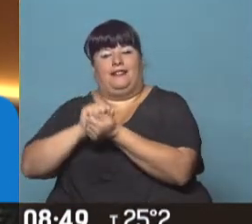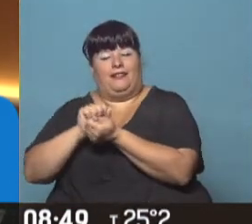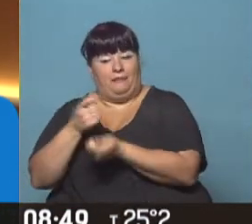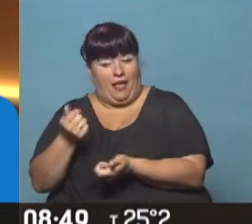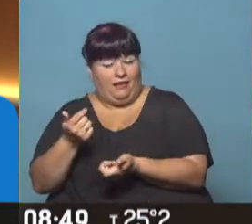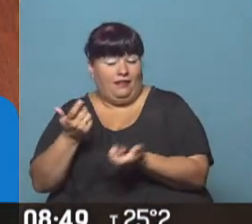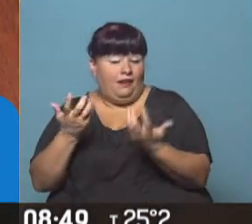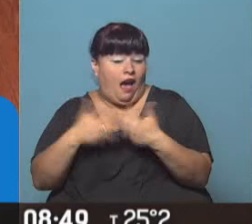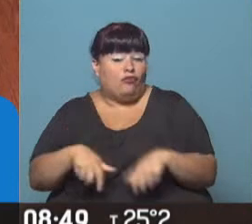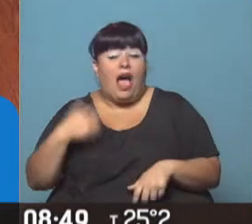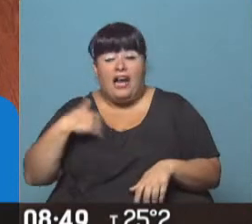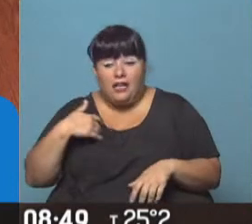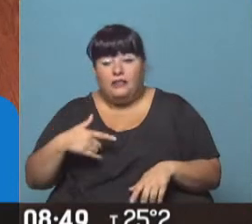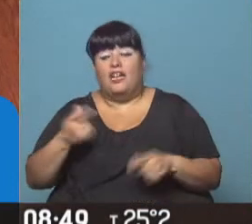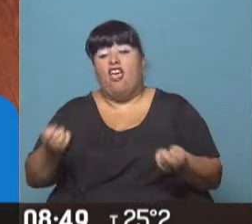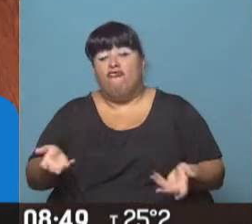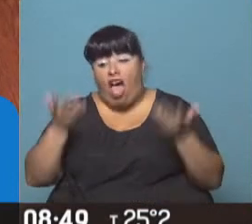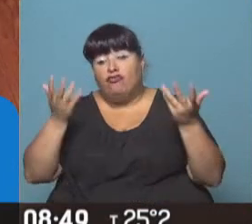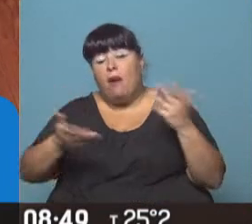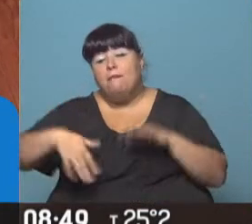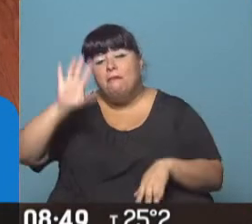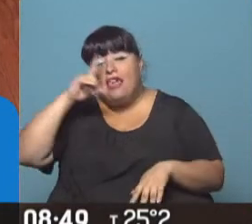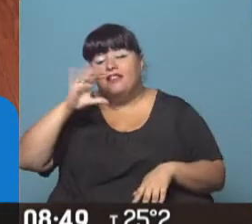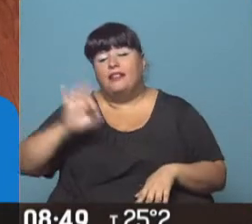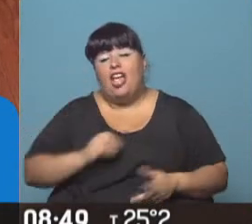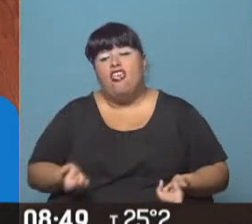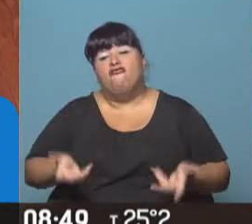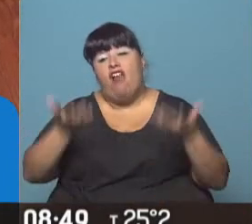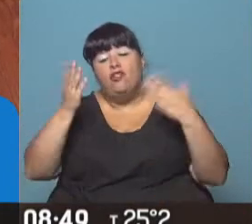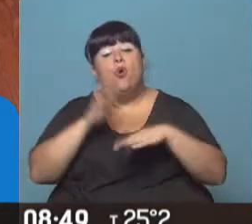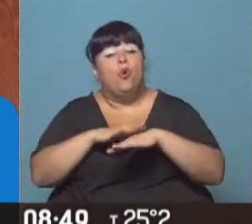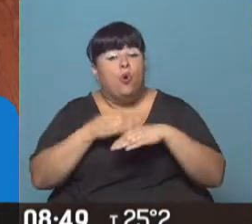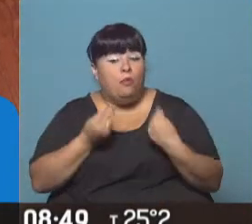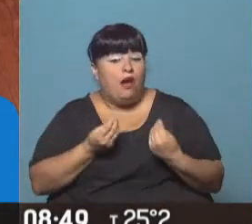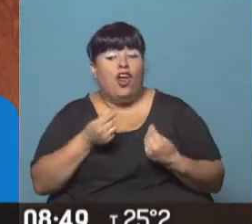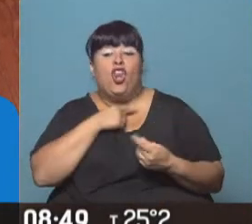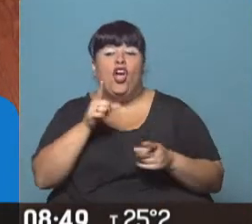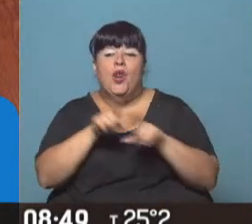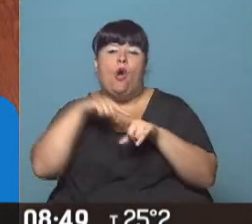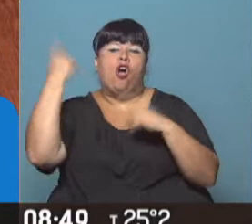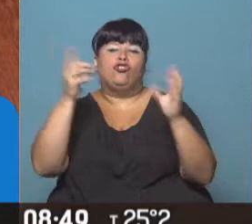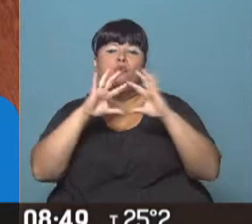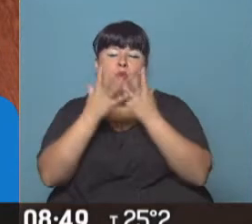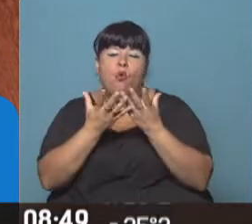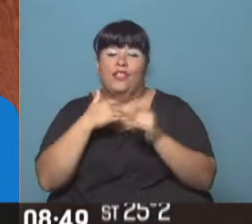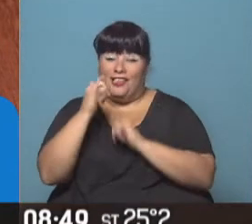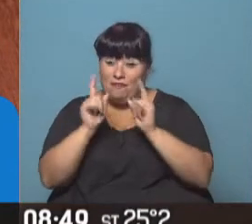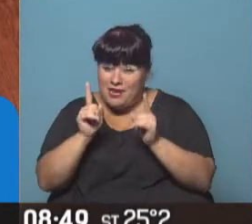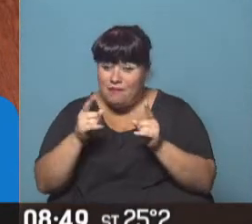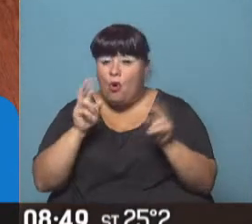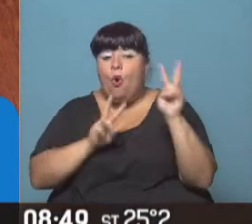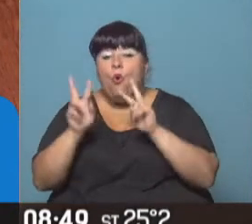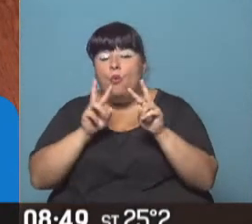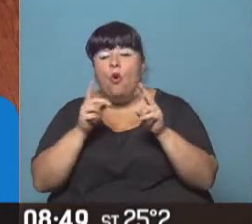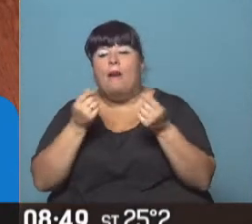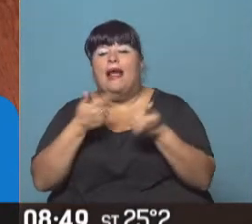Y en consecuencia Argentina vive con inflación ya hace más de 70 años, porque no queremos hacer lo que hace el resto del mundo, como que te contaba, que buscan